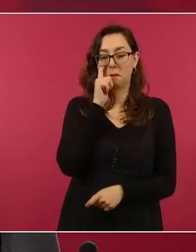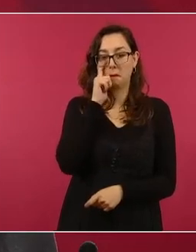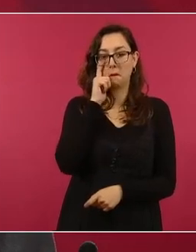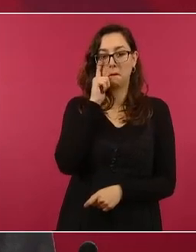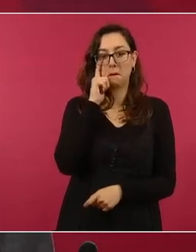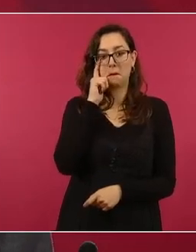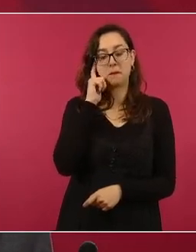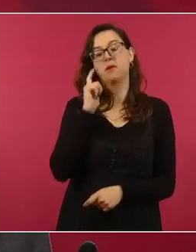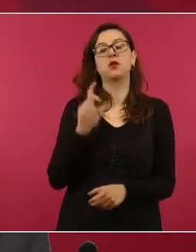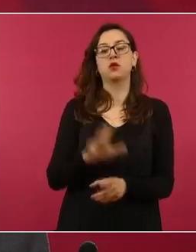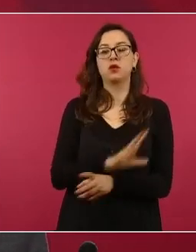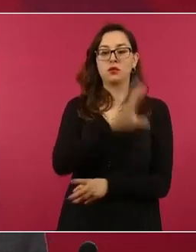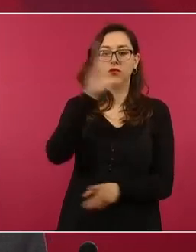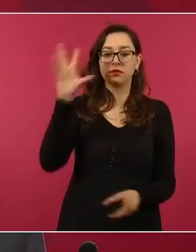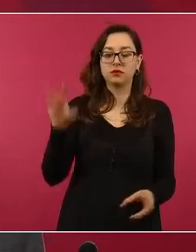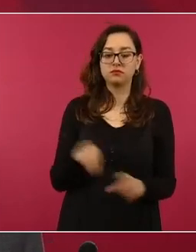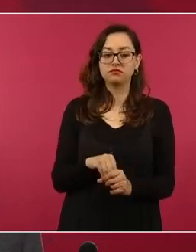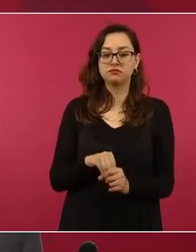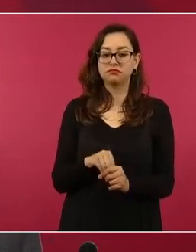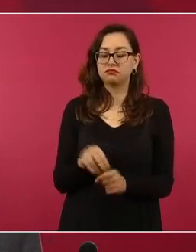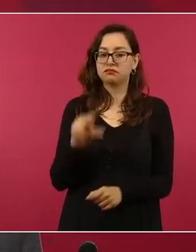privatizado.